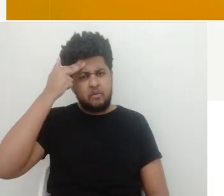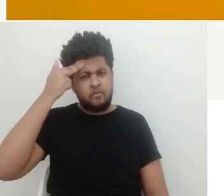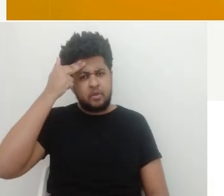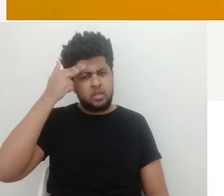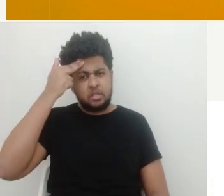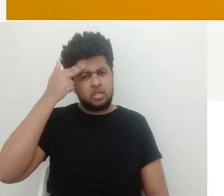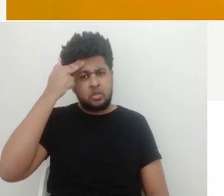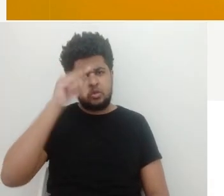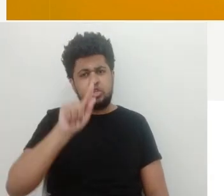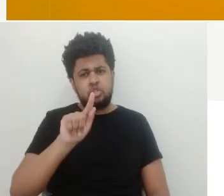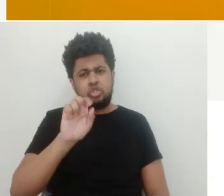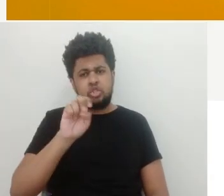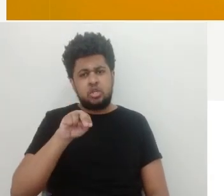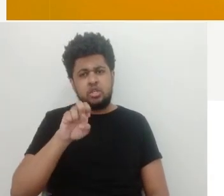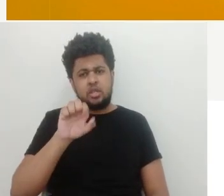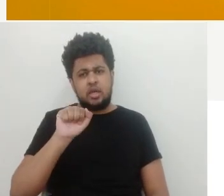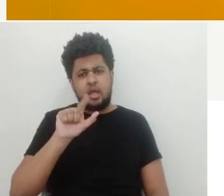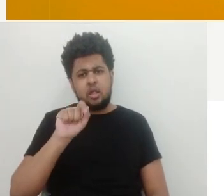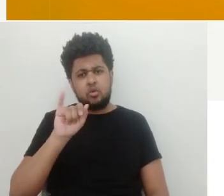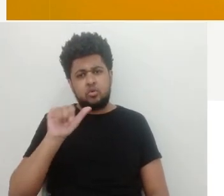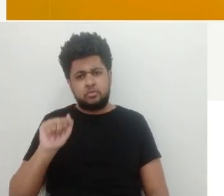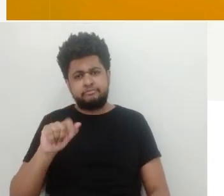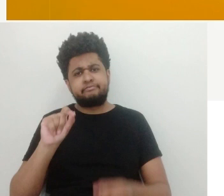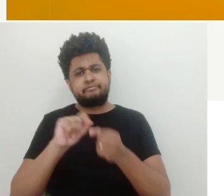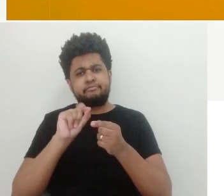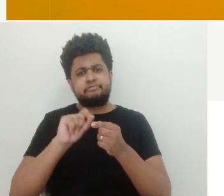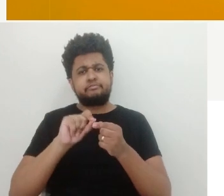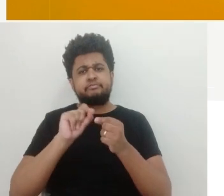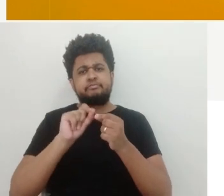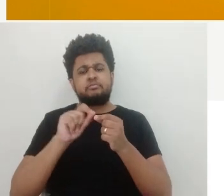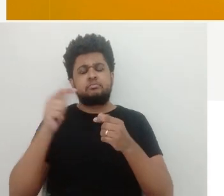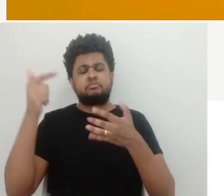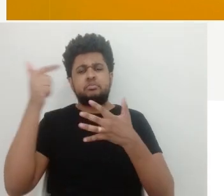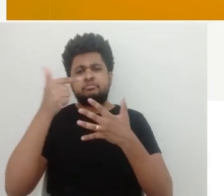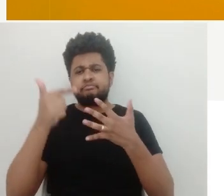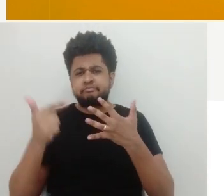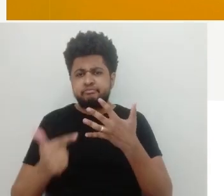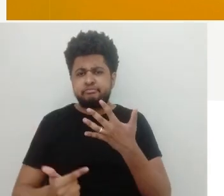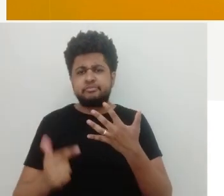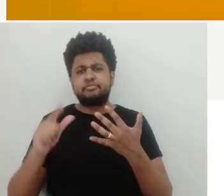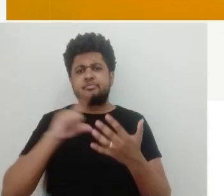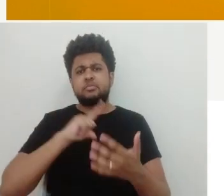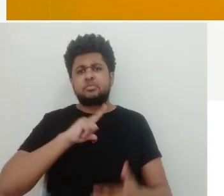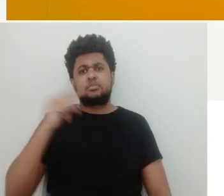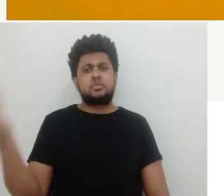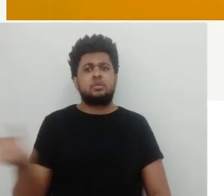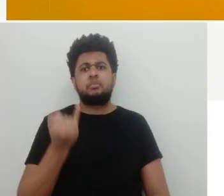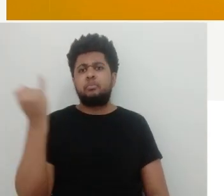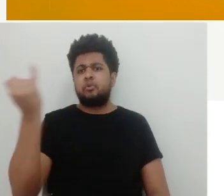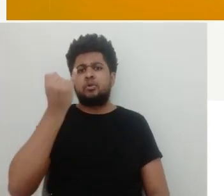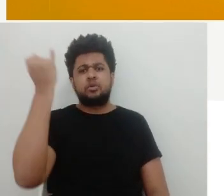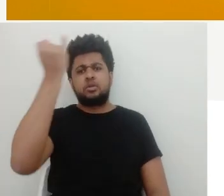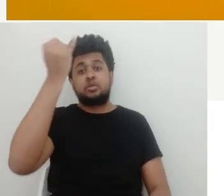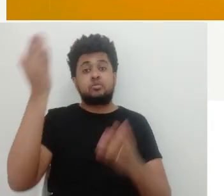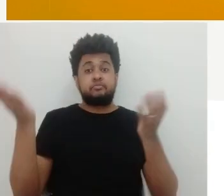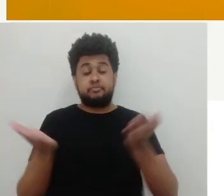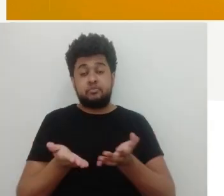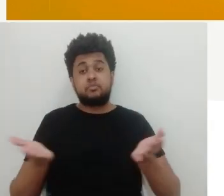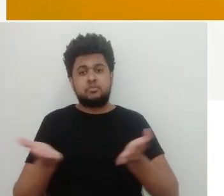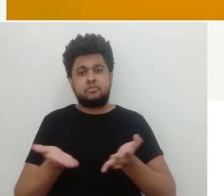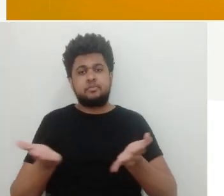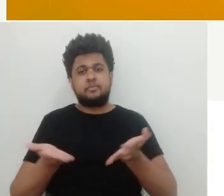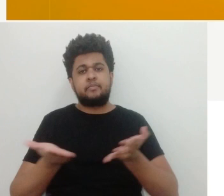relevantes en la coyuntura actual, ¿verdad? Que no son nuevos, que vienen, pero que siguen siendo muy